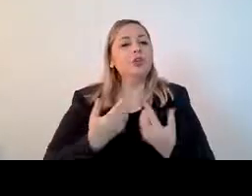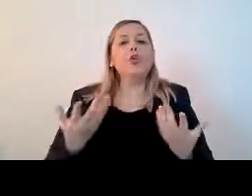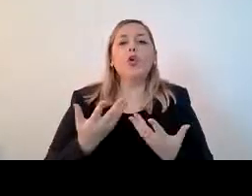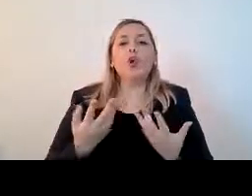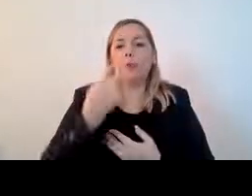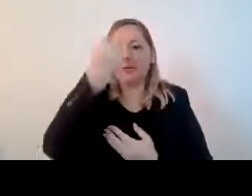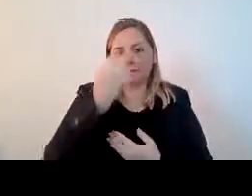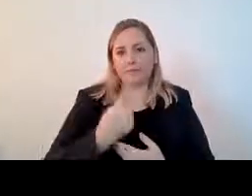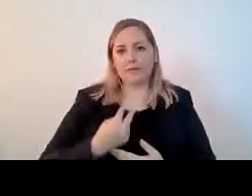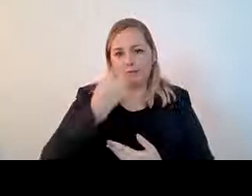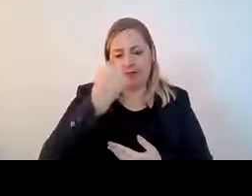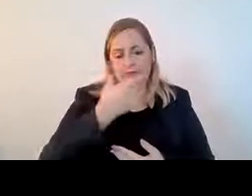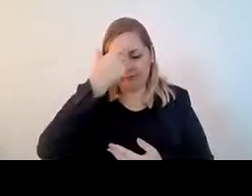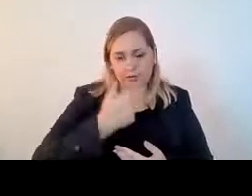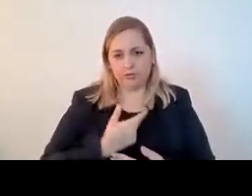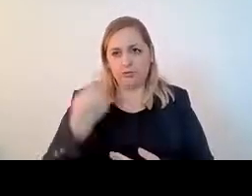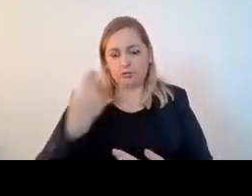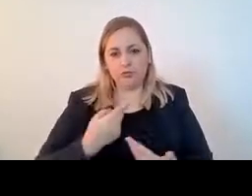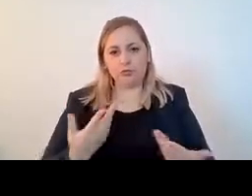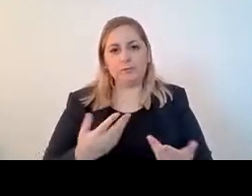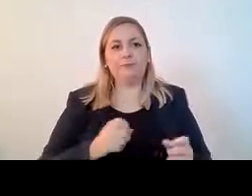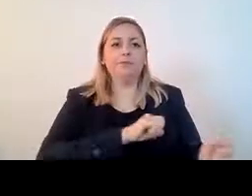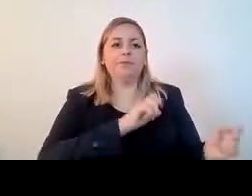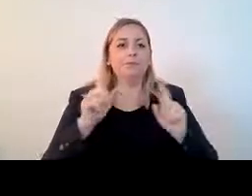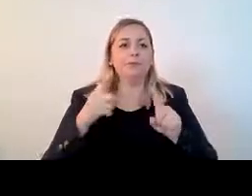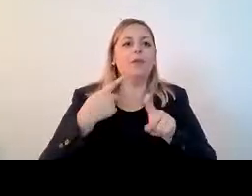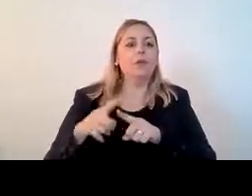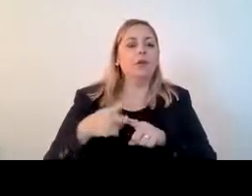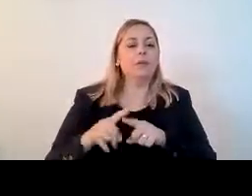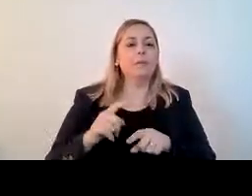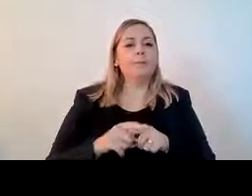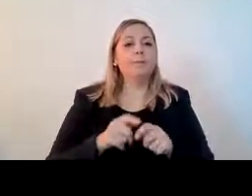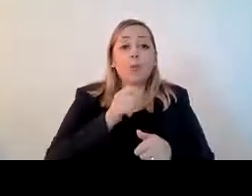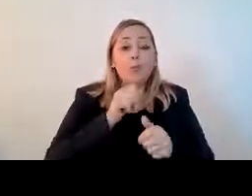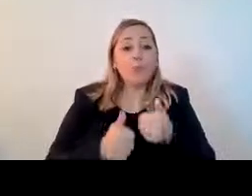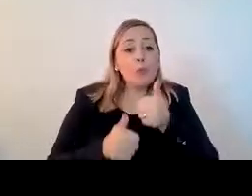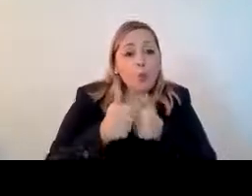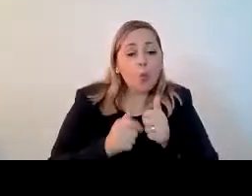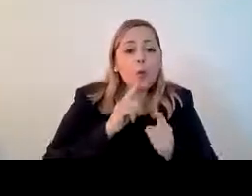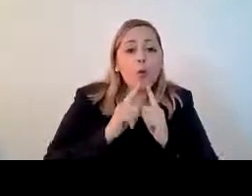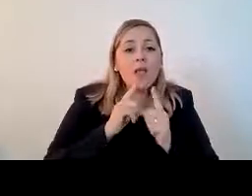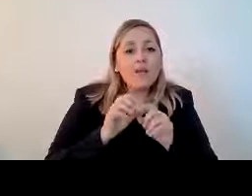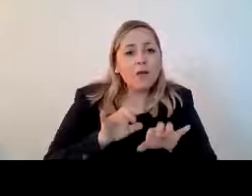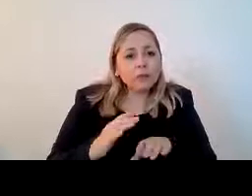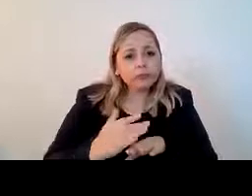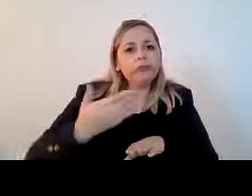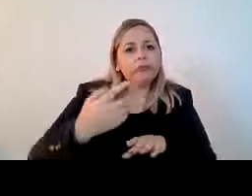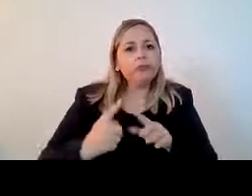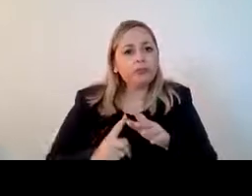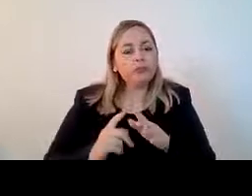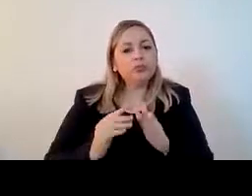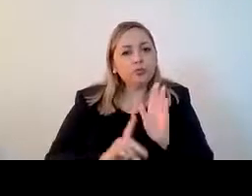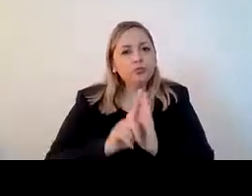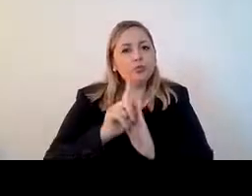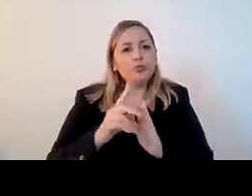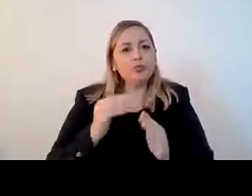el sujeto a sí mismo. ¿Qué sigue? Las pruebas computarizadas surgen como una manera de superar, esto ya lo vimos, que poseen